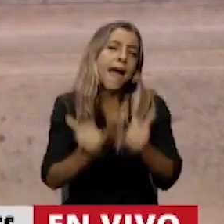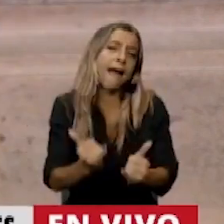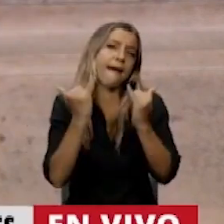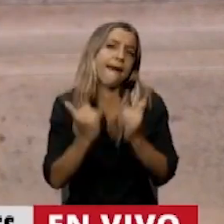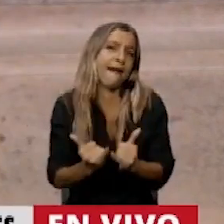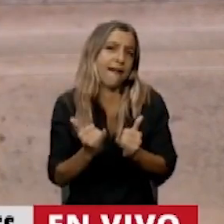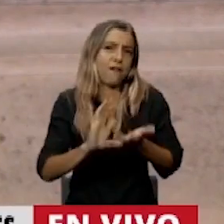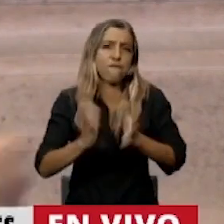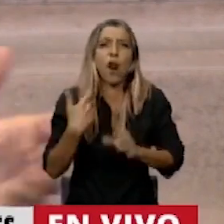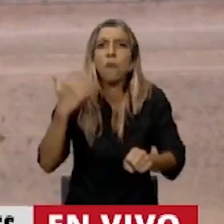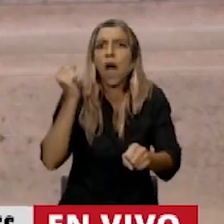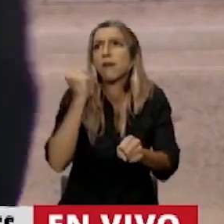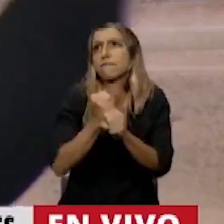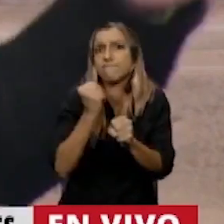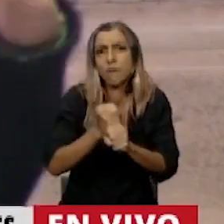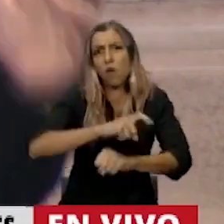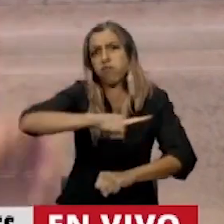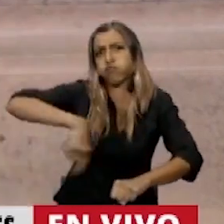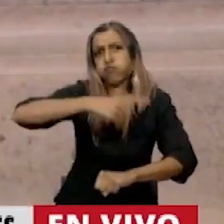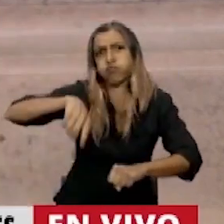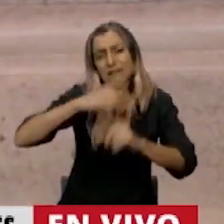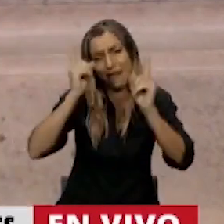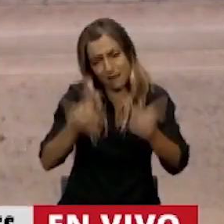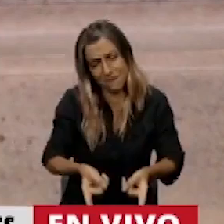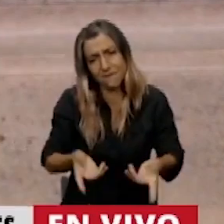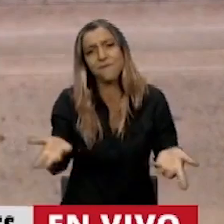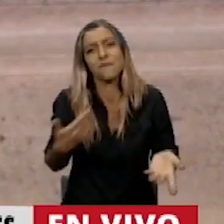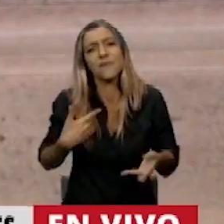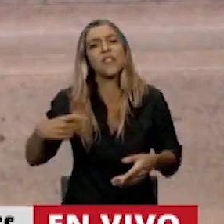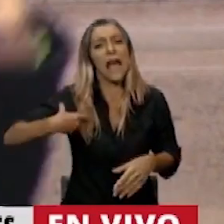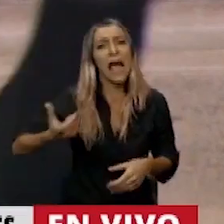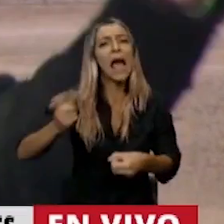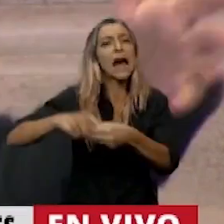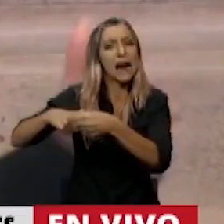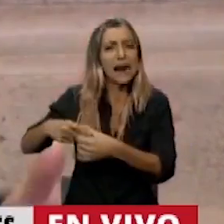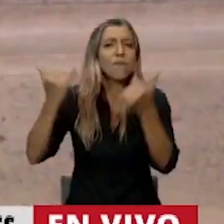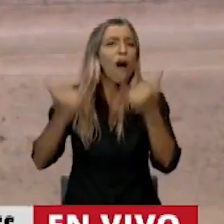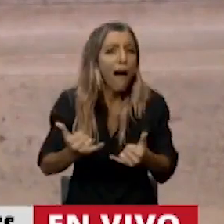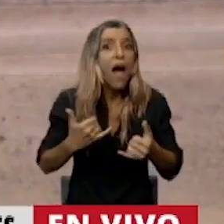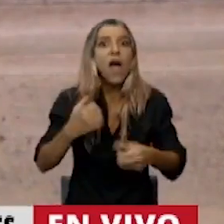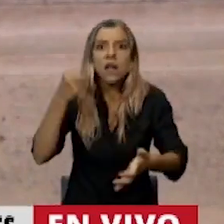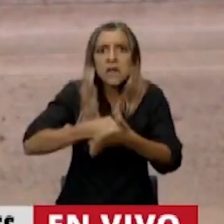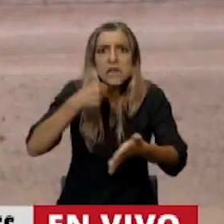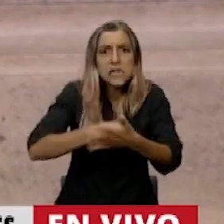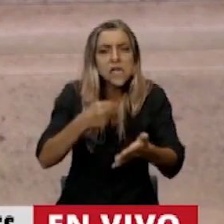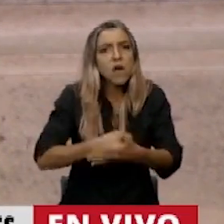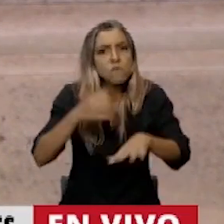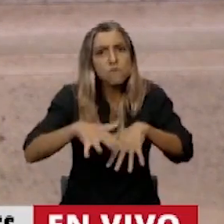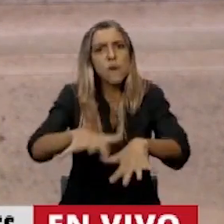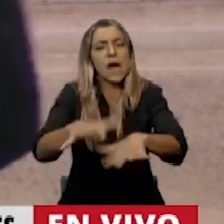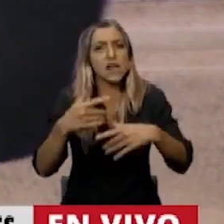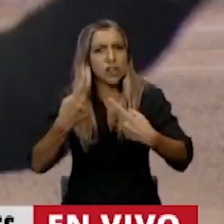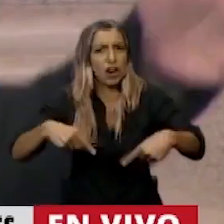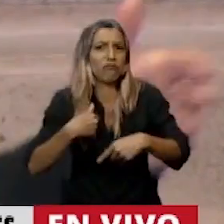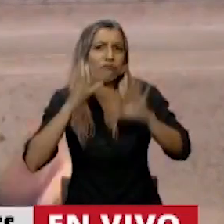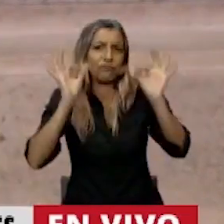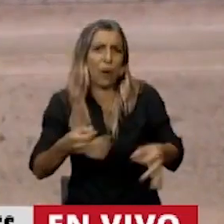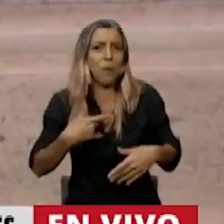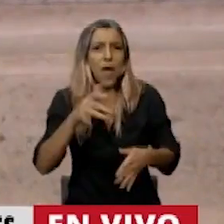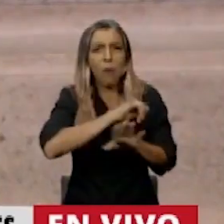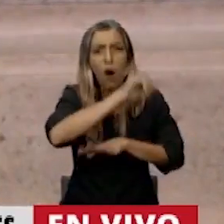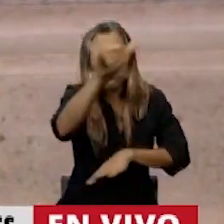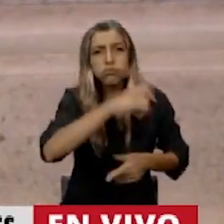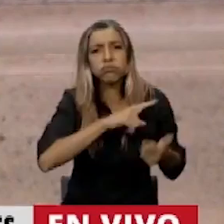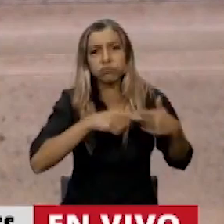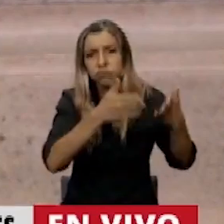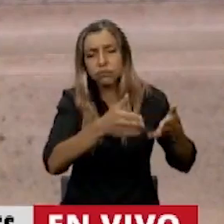lugar y aparecen en escena luchas de distintos gremios que estamos viendo y movilizaciones, aeronáuticos,